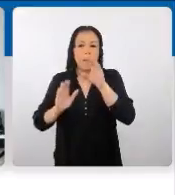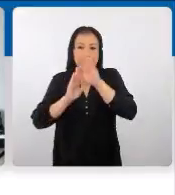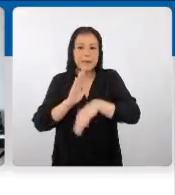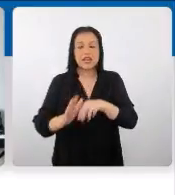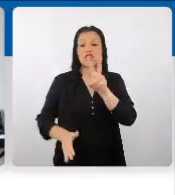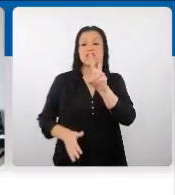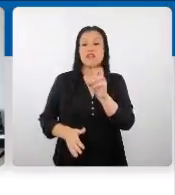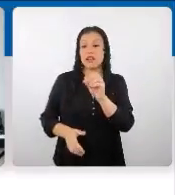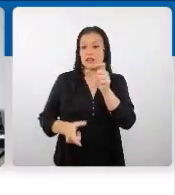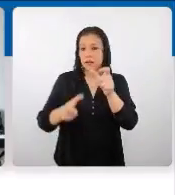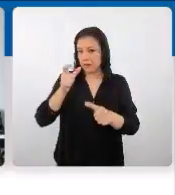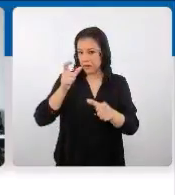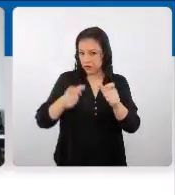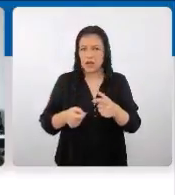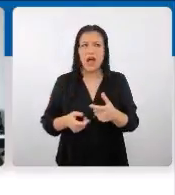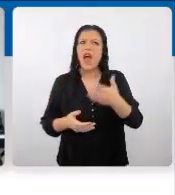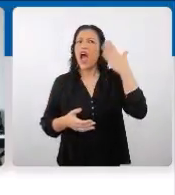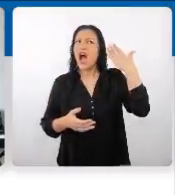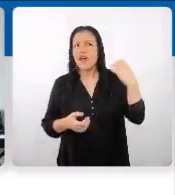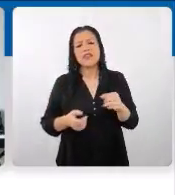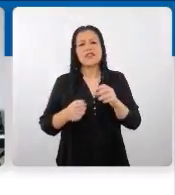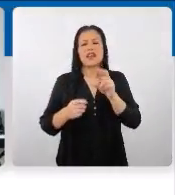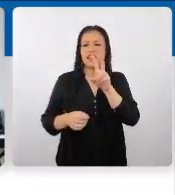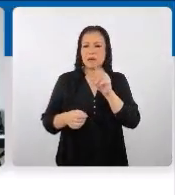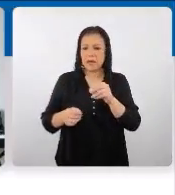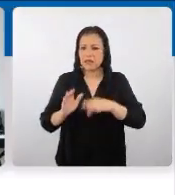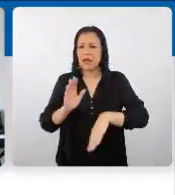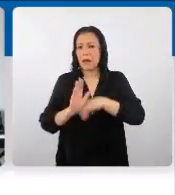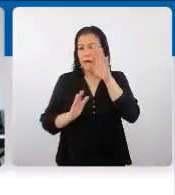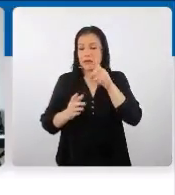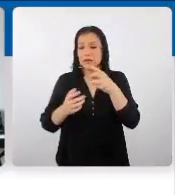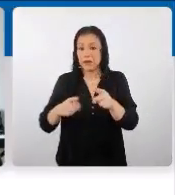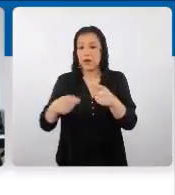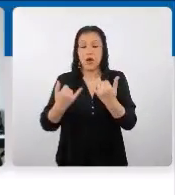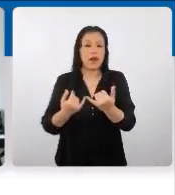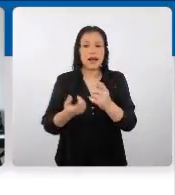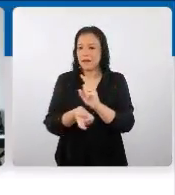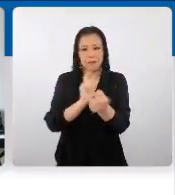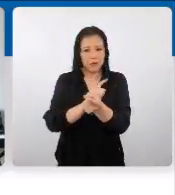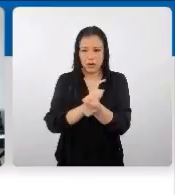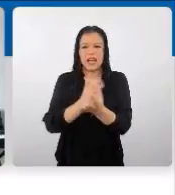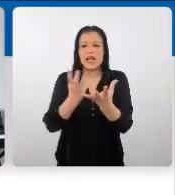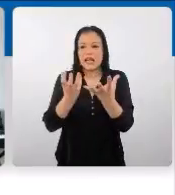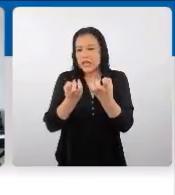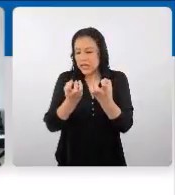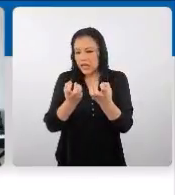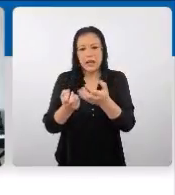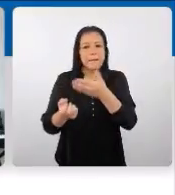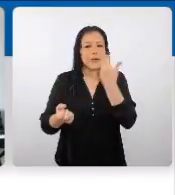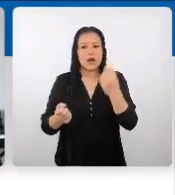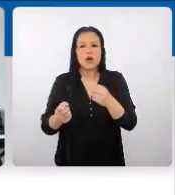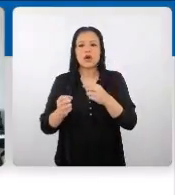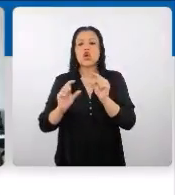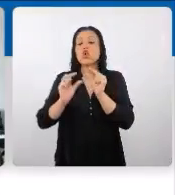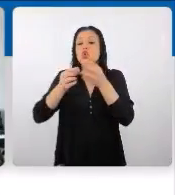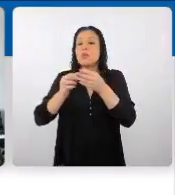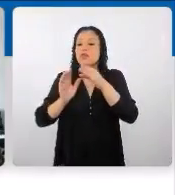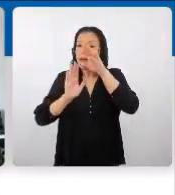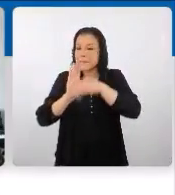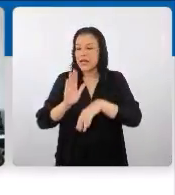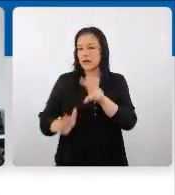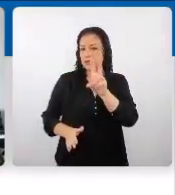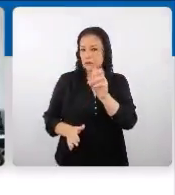20 personas. Lo usual siempre era de 20 más, pero ahora el 42% menciona que preferiría menos de 20 personas.